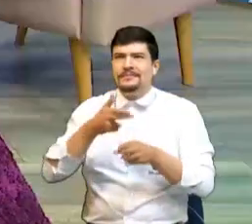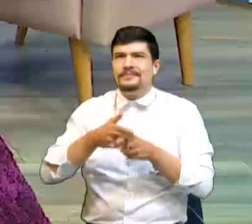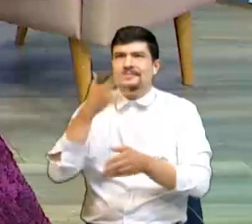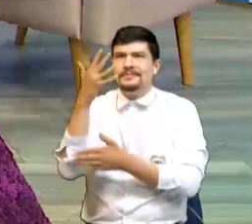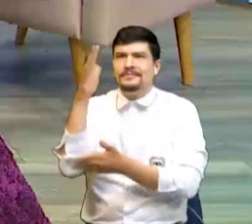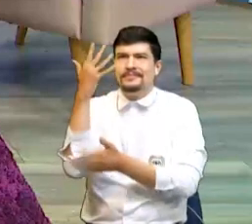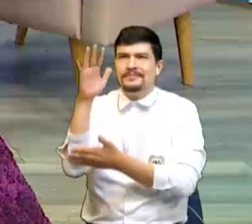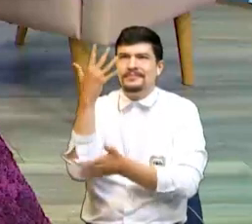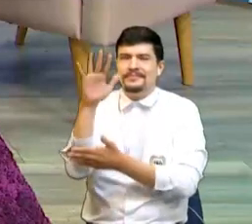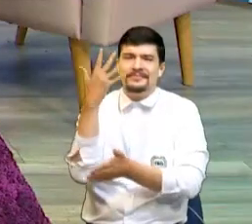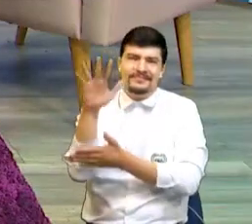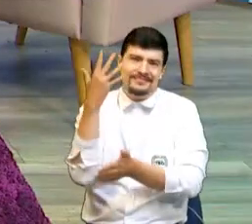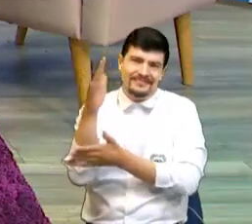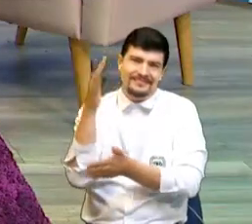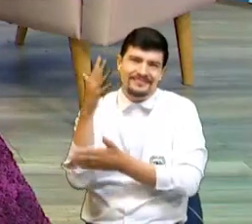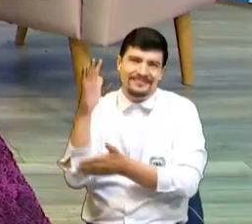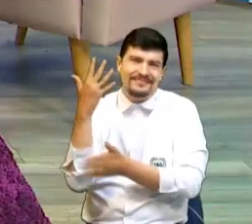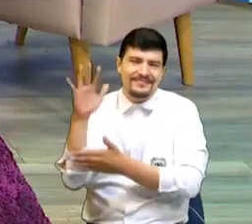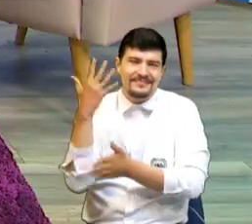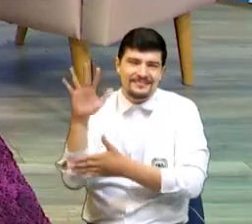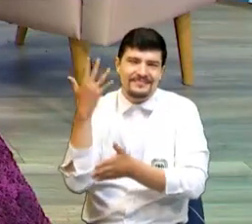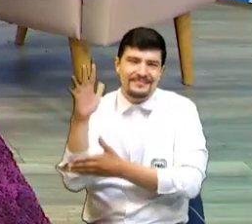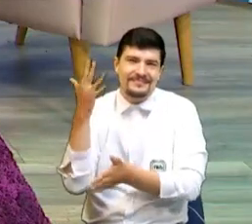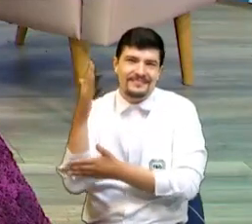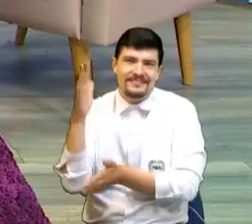Abogado, muchas gracias.